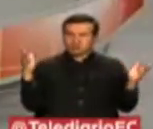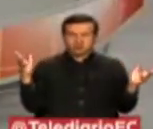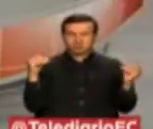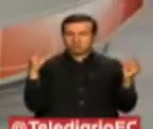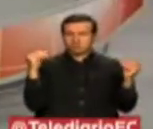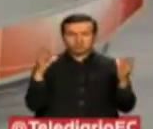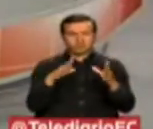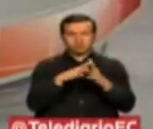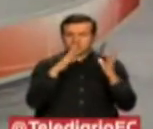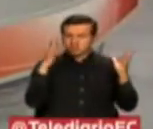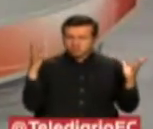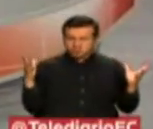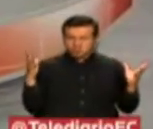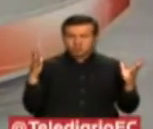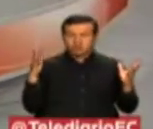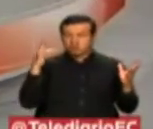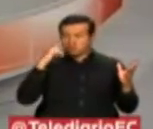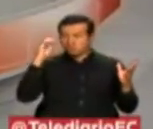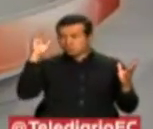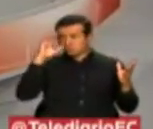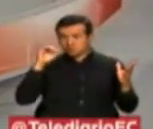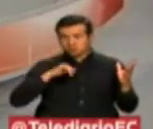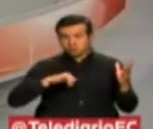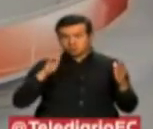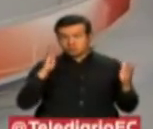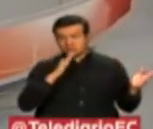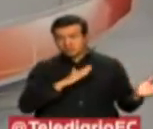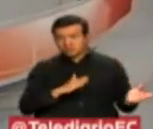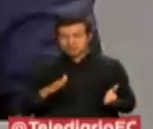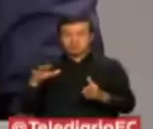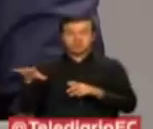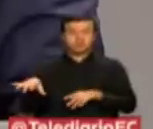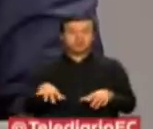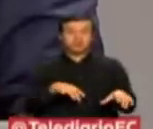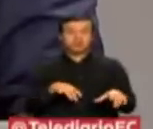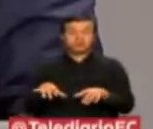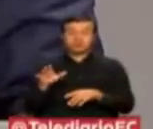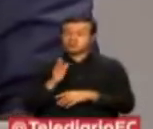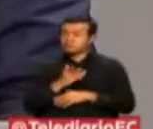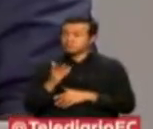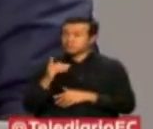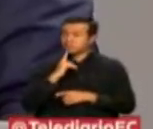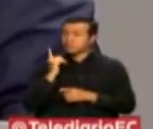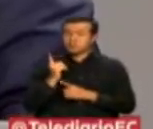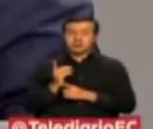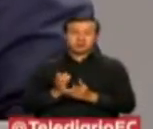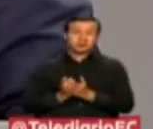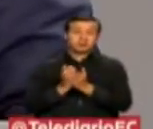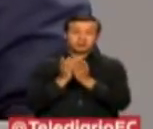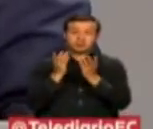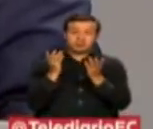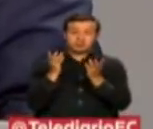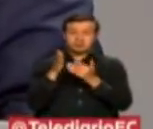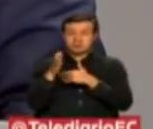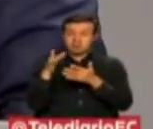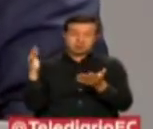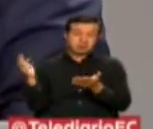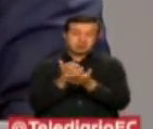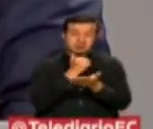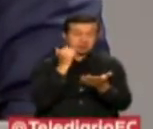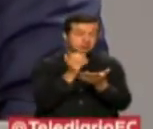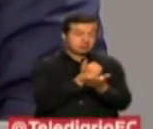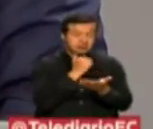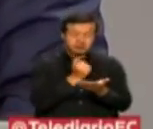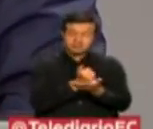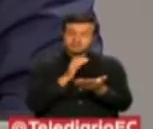enjambre, van buscando de manera organizada y coordinada, digamos, recursos pesqueros.